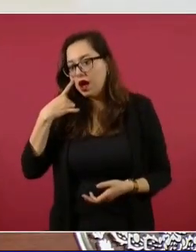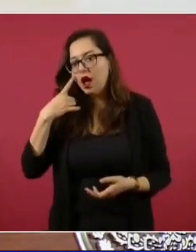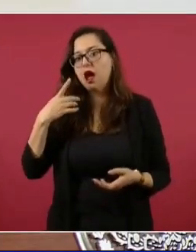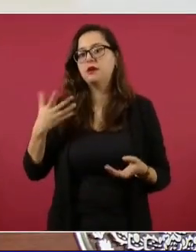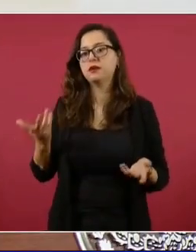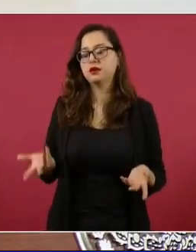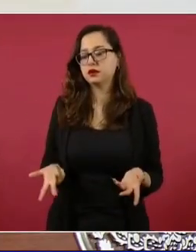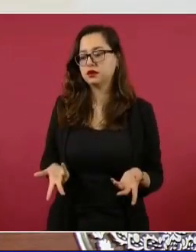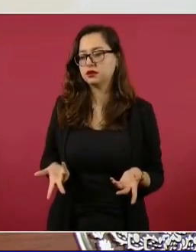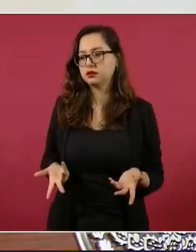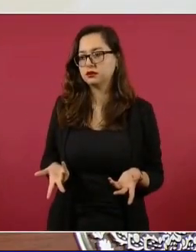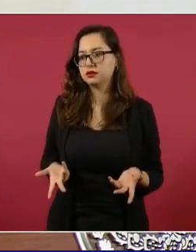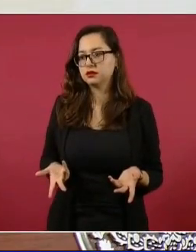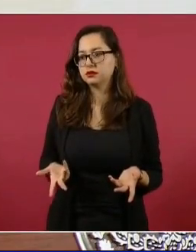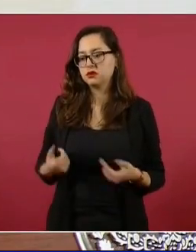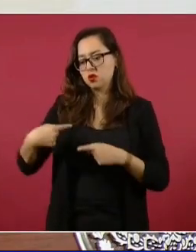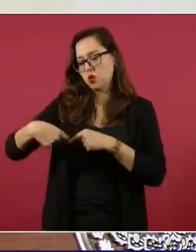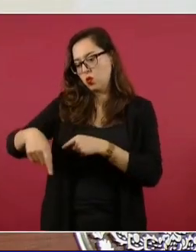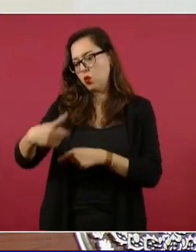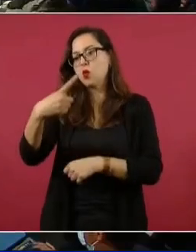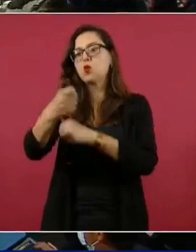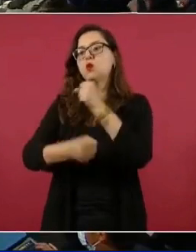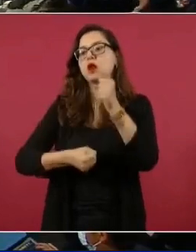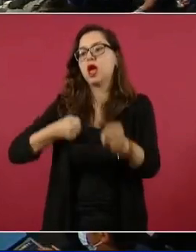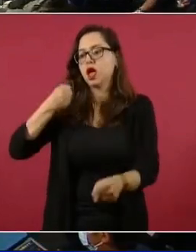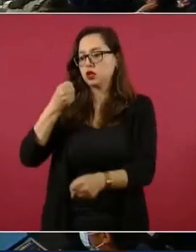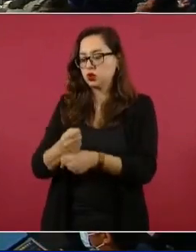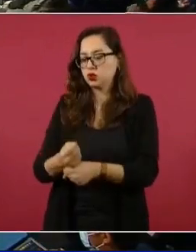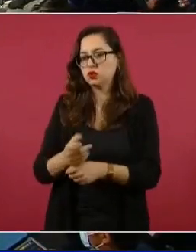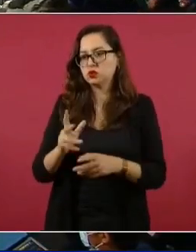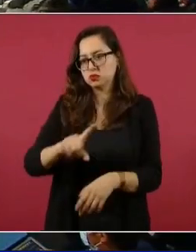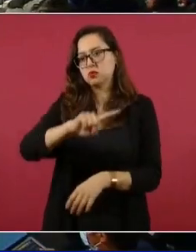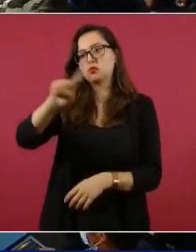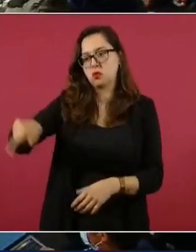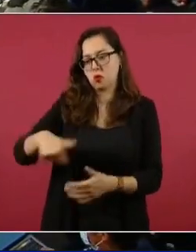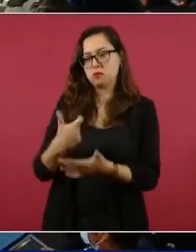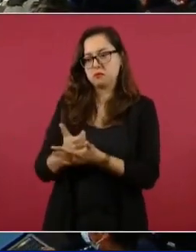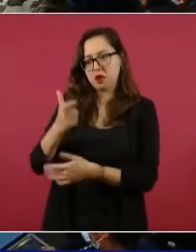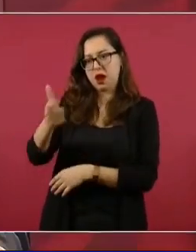de la democracia, que hay libertades,